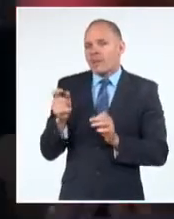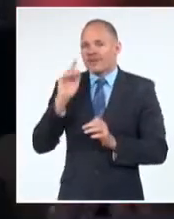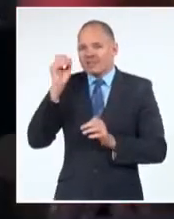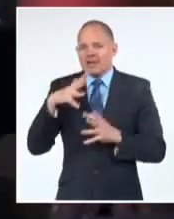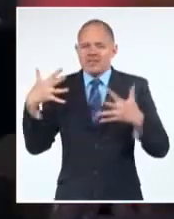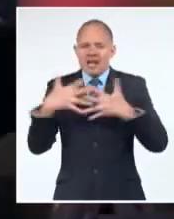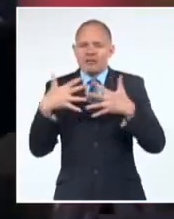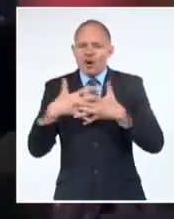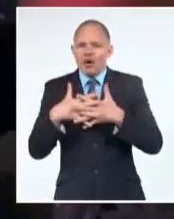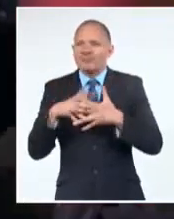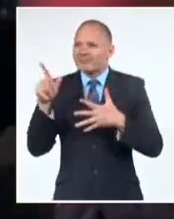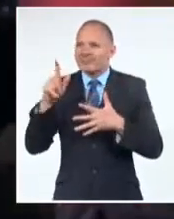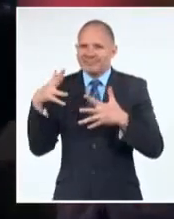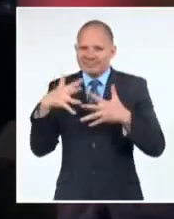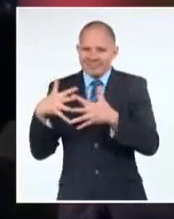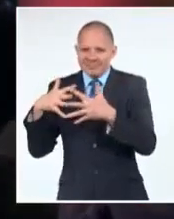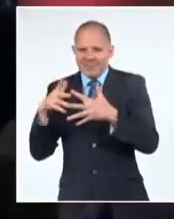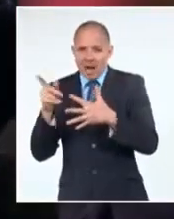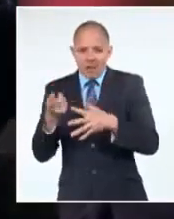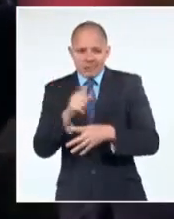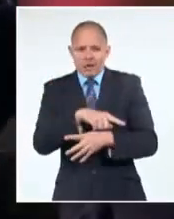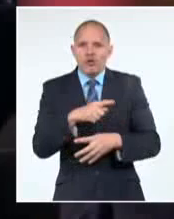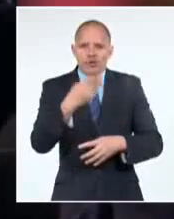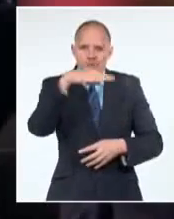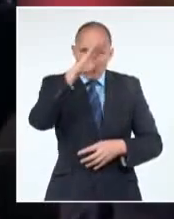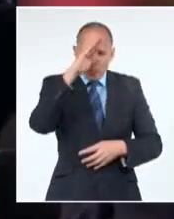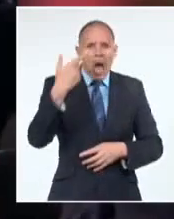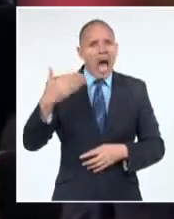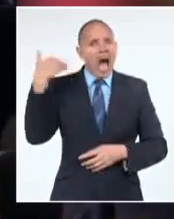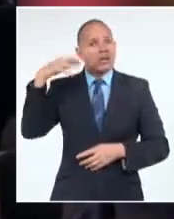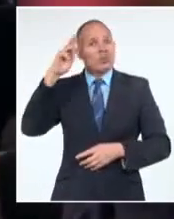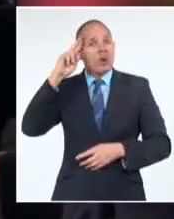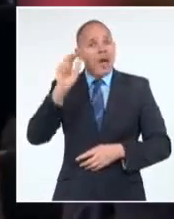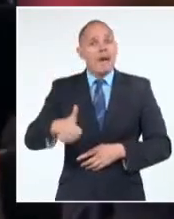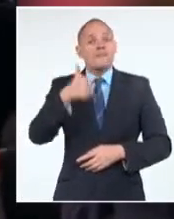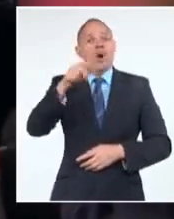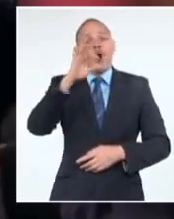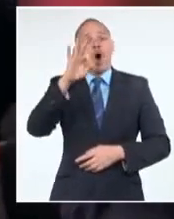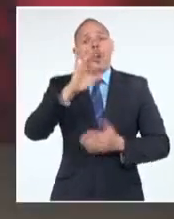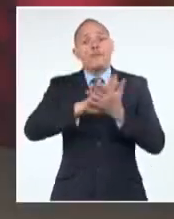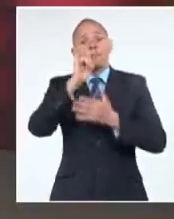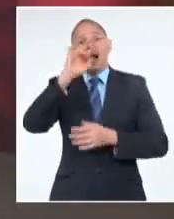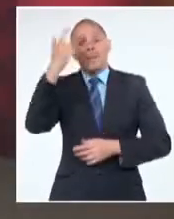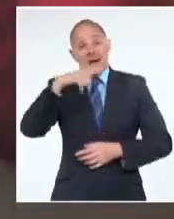Unidos. Cuando el presidente Obama se avanzó,